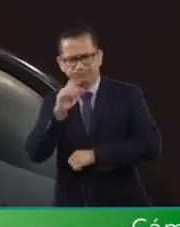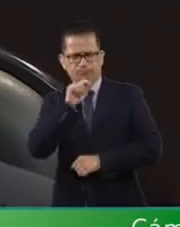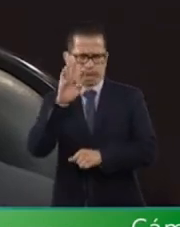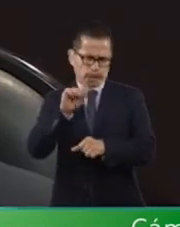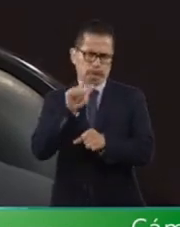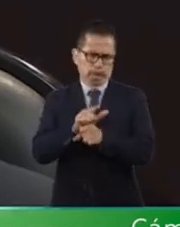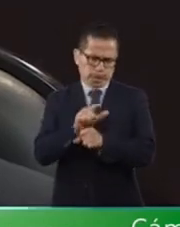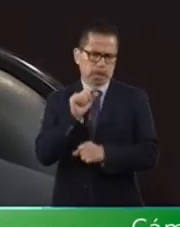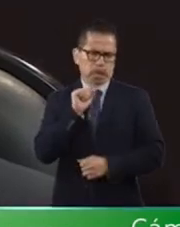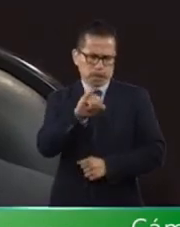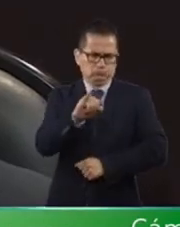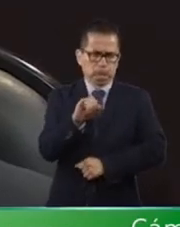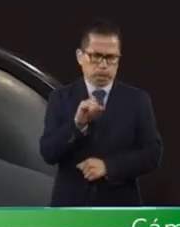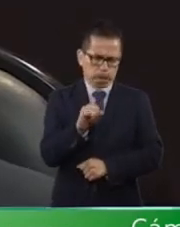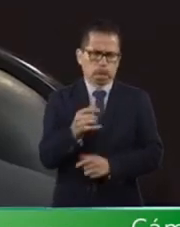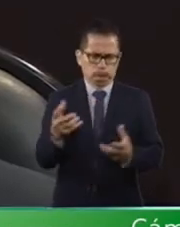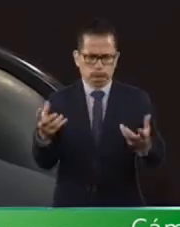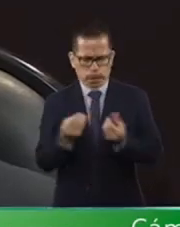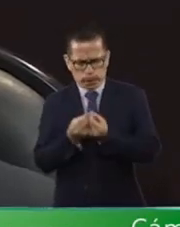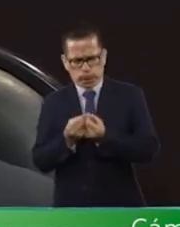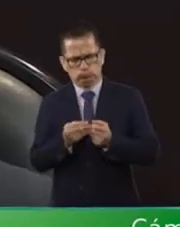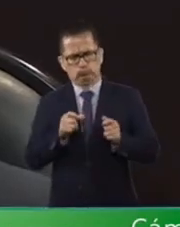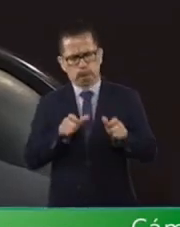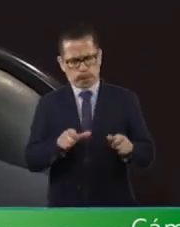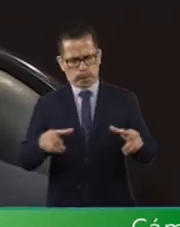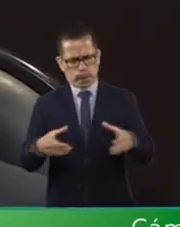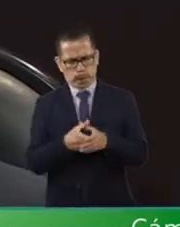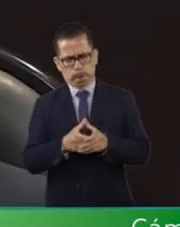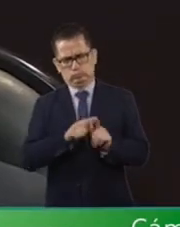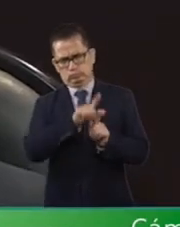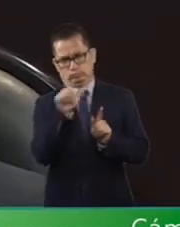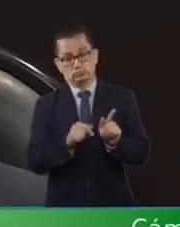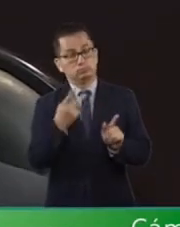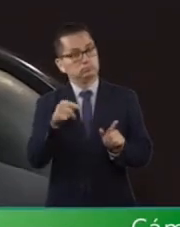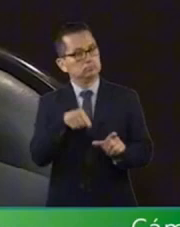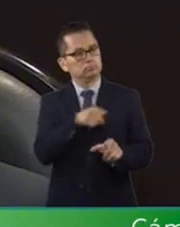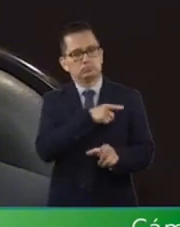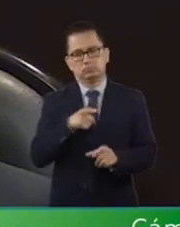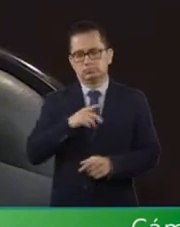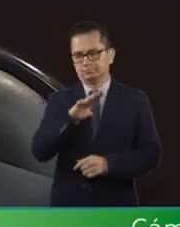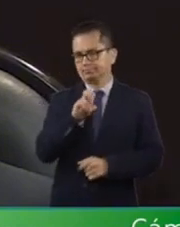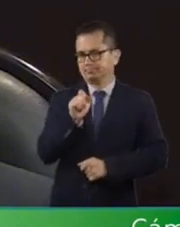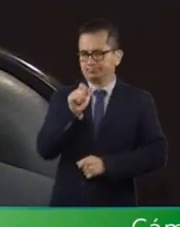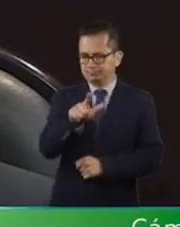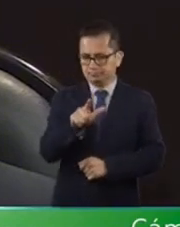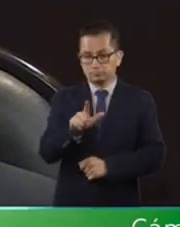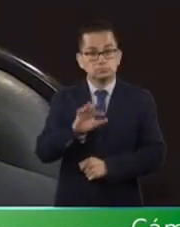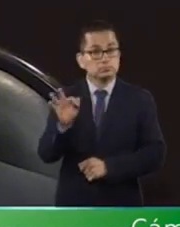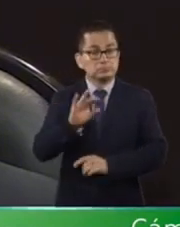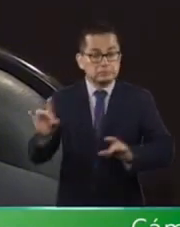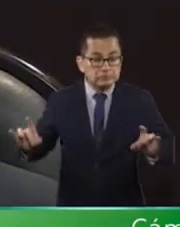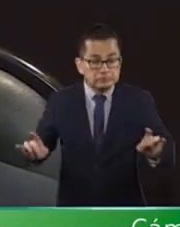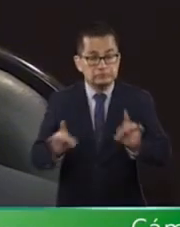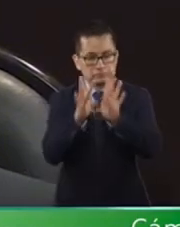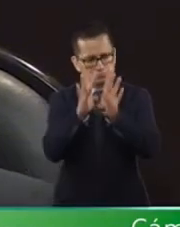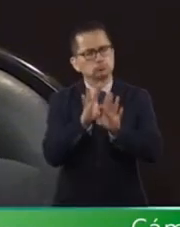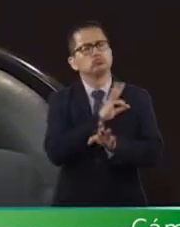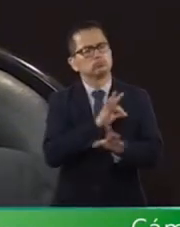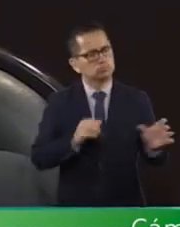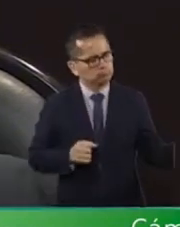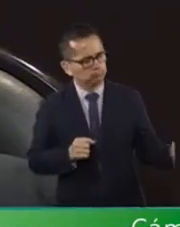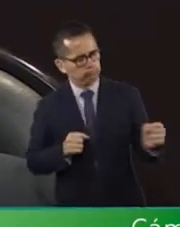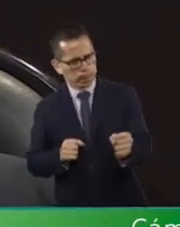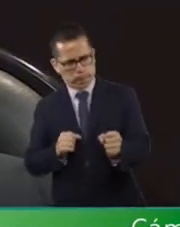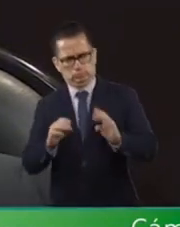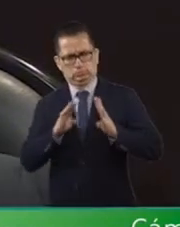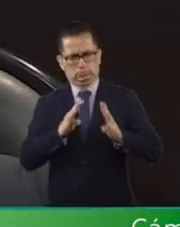la presencia de la Guardia Nacional Civil y solo en situaciones extraordinarias las Fuerzas Armadas.